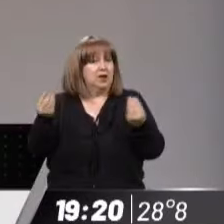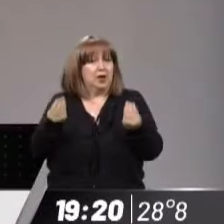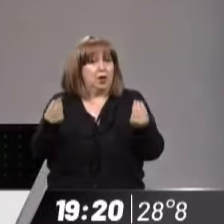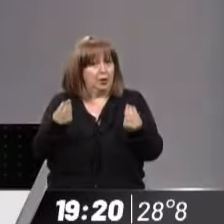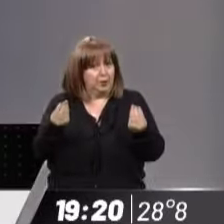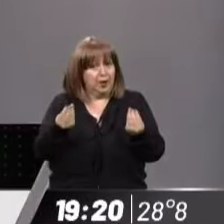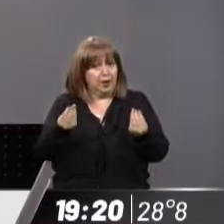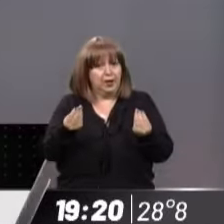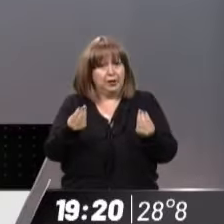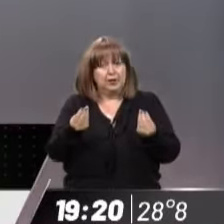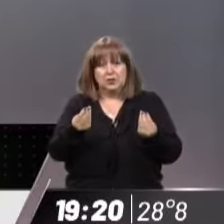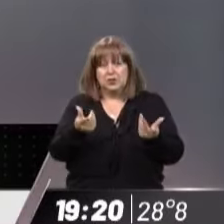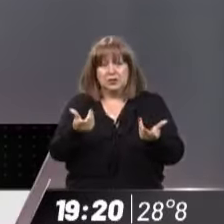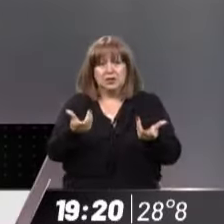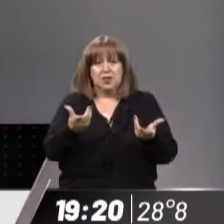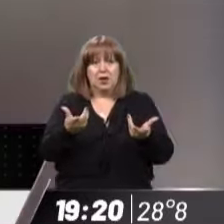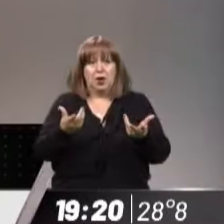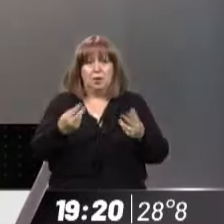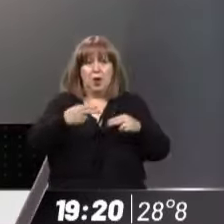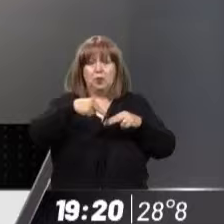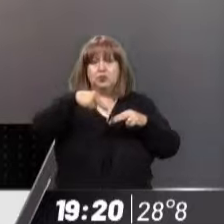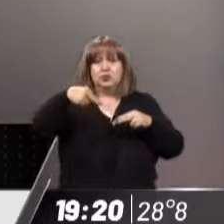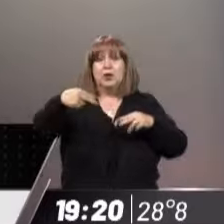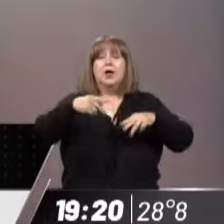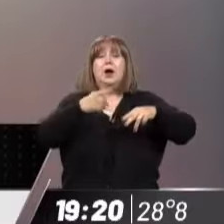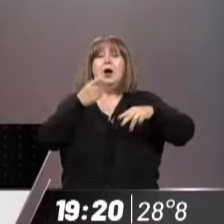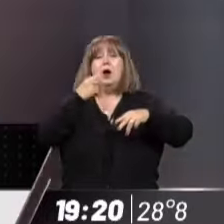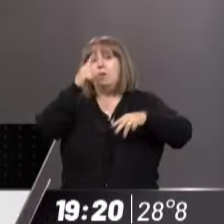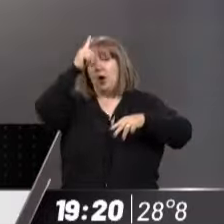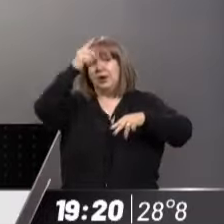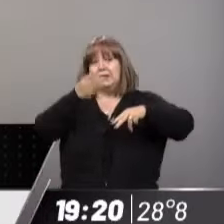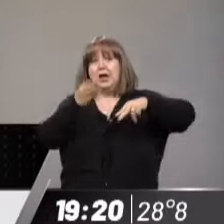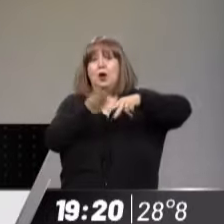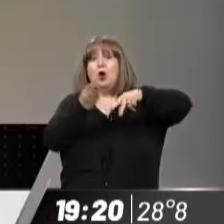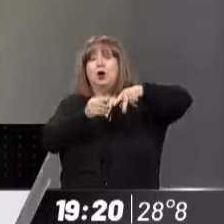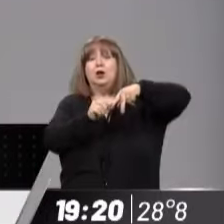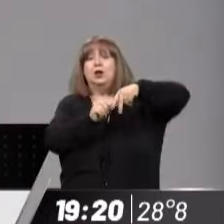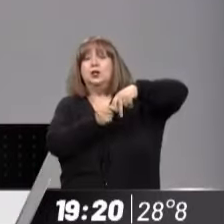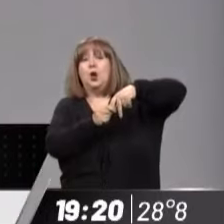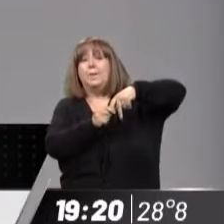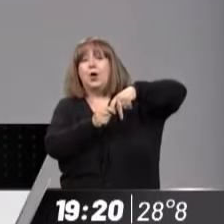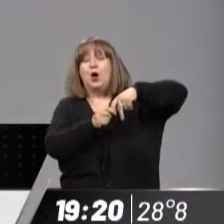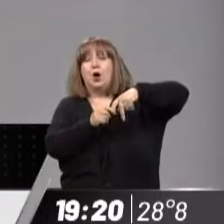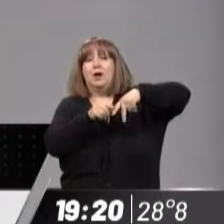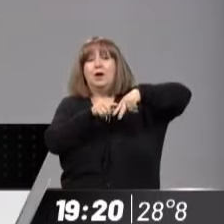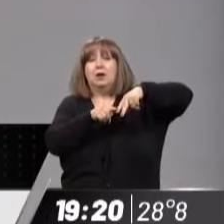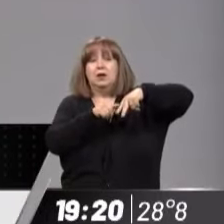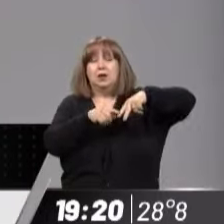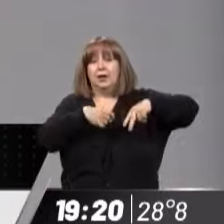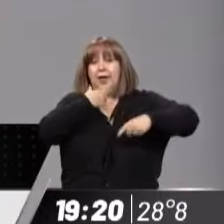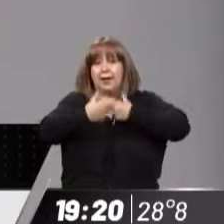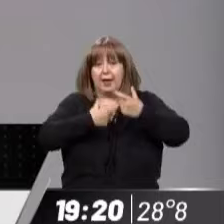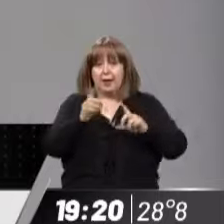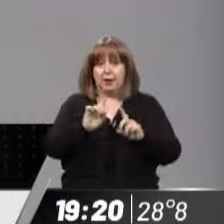las personas, no sé, yo haría algo para frenar. Hay alguien ahí en el video que se mata de risa, mira. Sí, la verdad es que no es nada gracioso